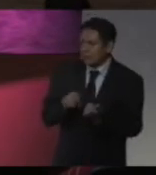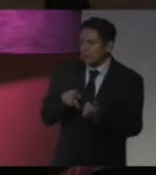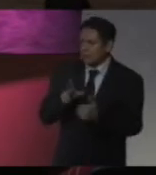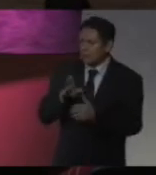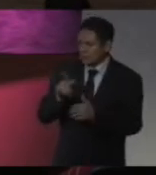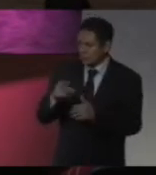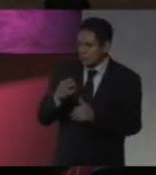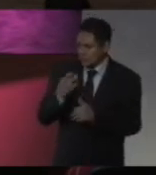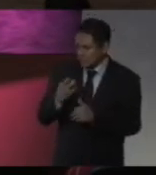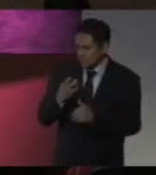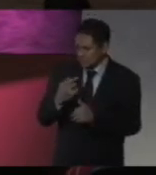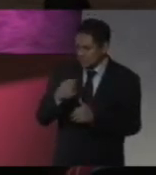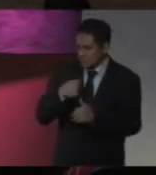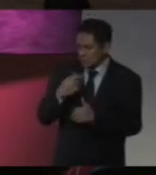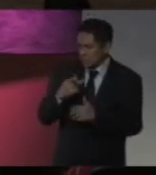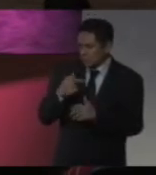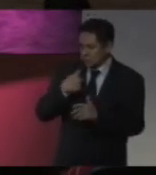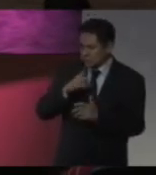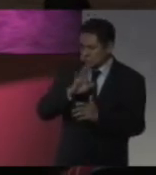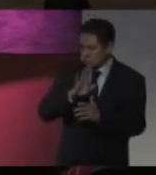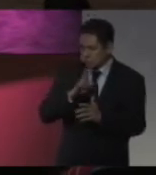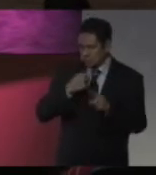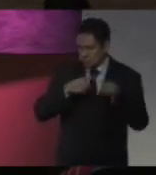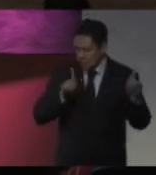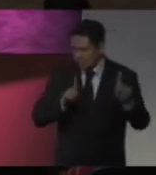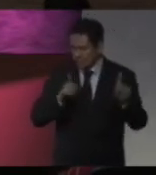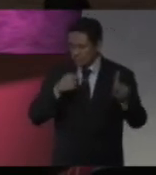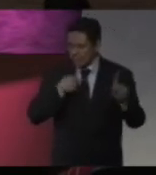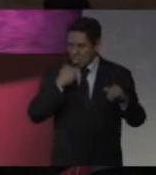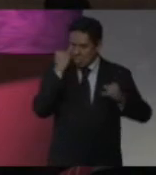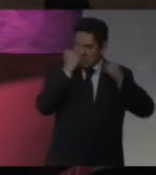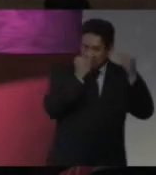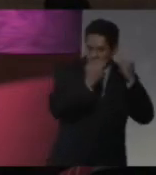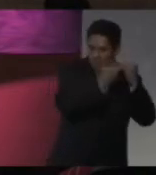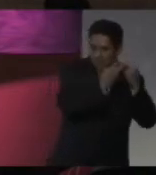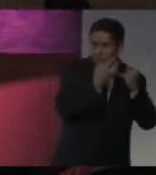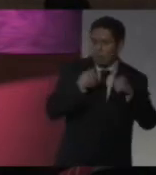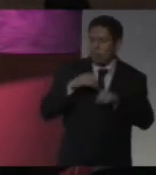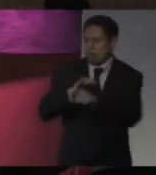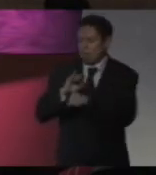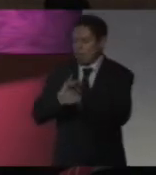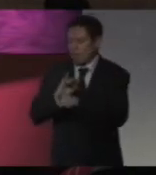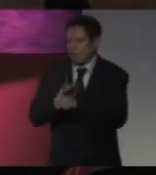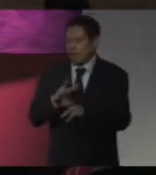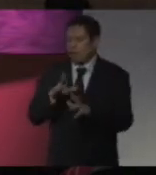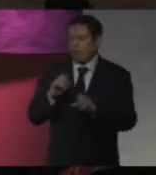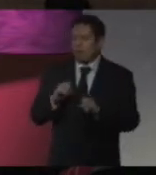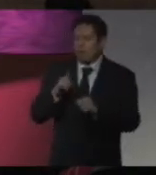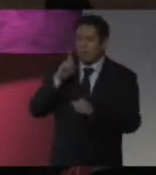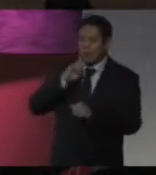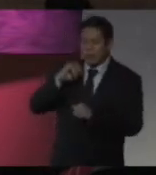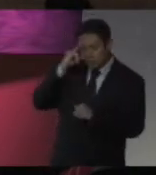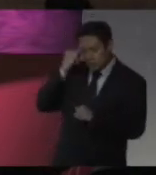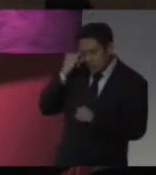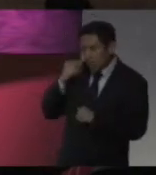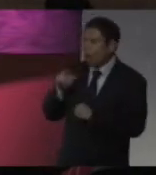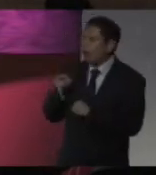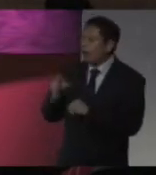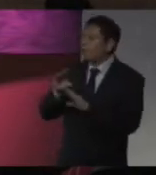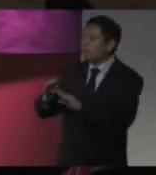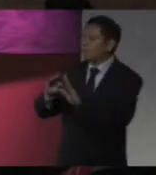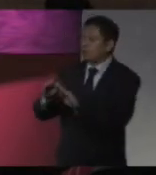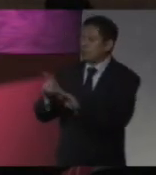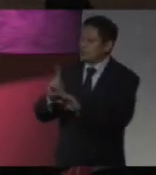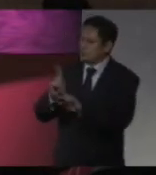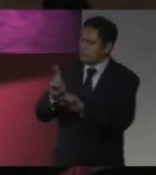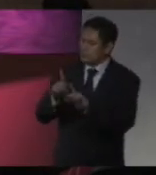no soy eso. Y estoy en contra de esas posturas, de gente que ilustra mujeres indígenas, y a mí me parece, yo